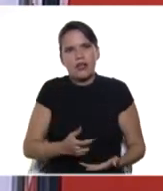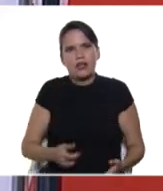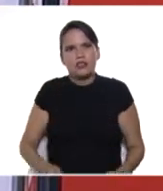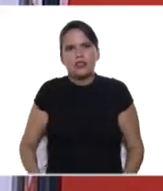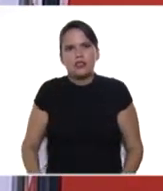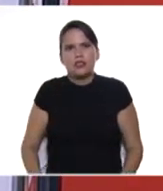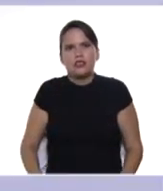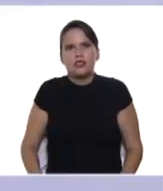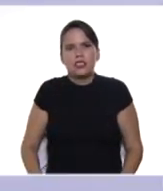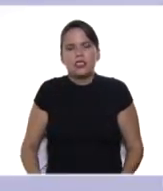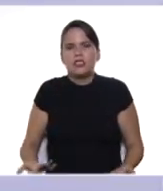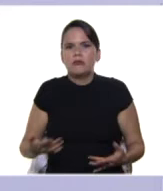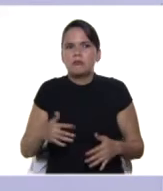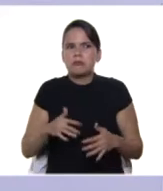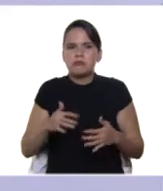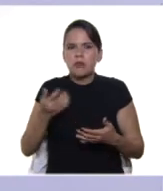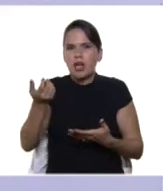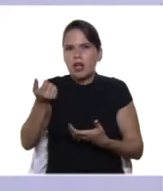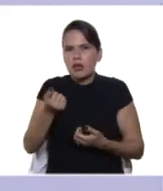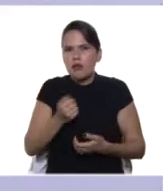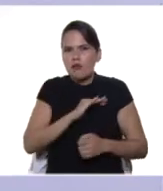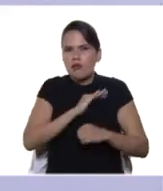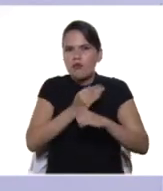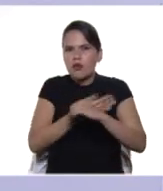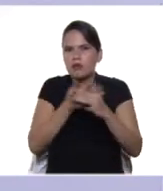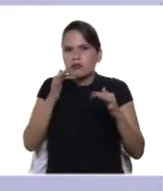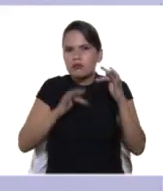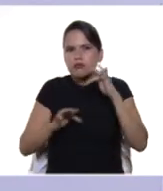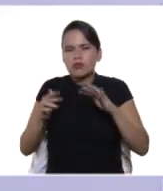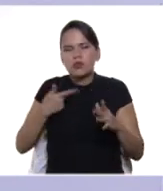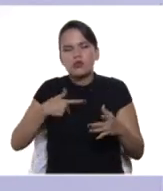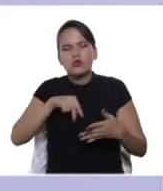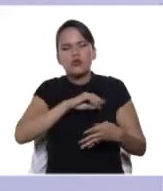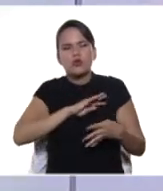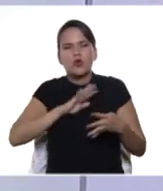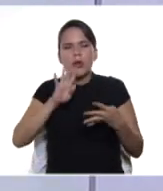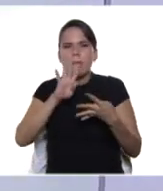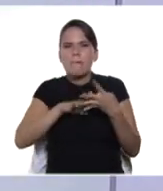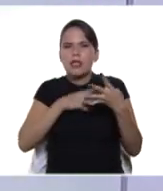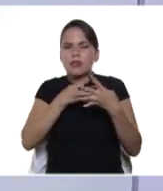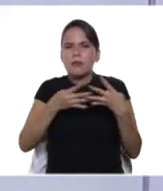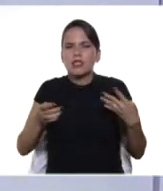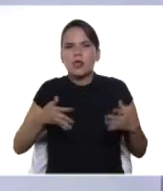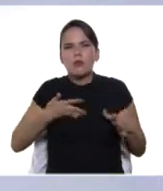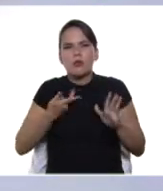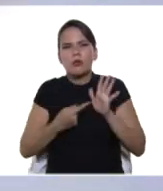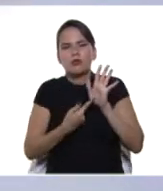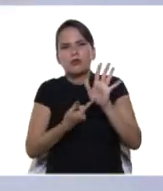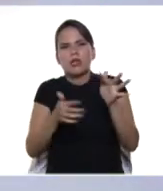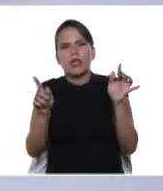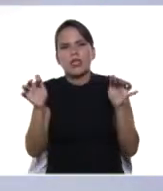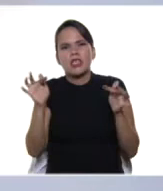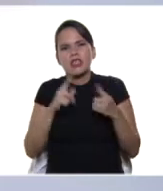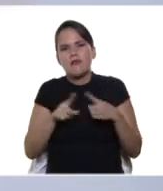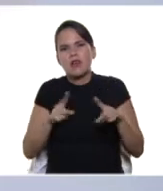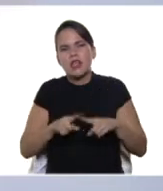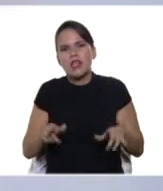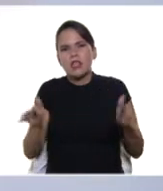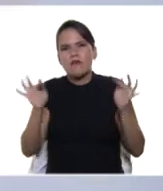magnitud física. Nosotros en matemática podemos representar de diversas maneras estas